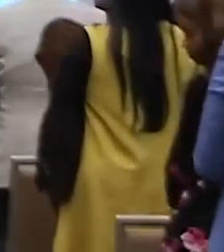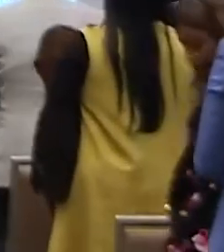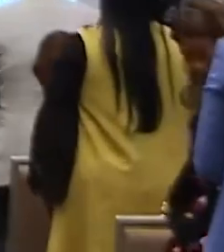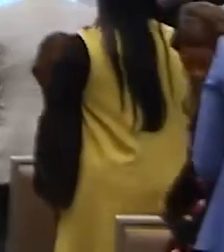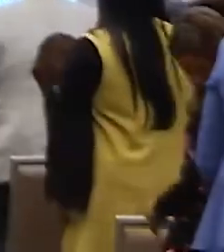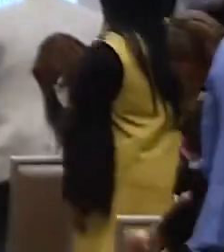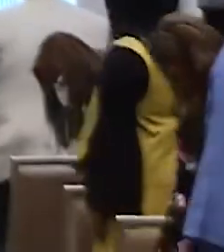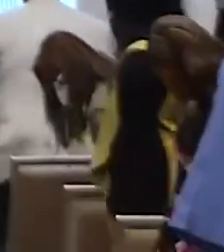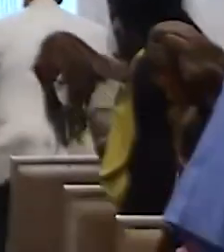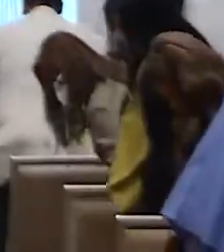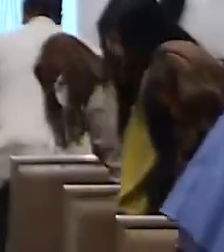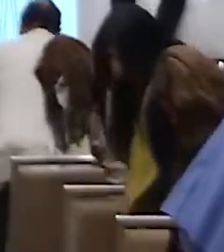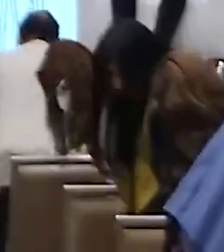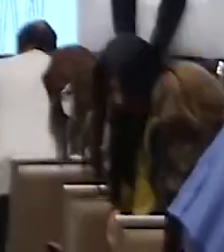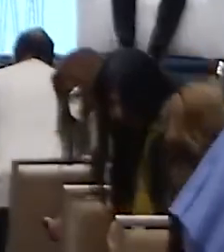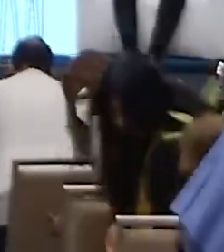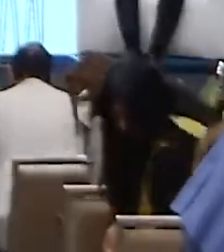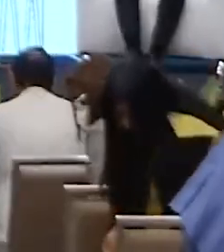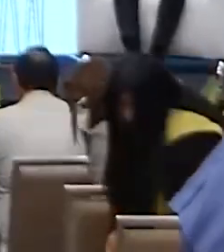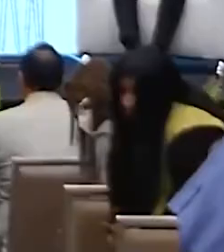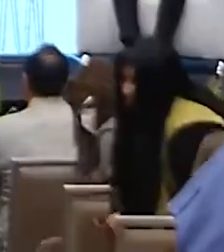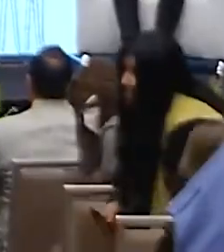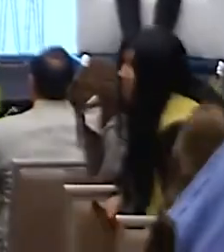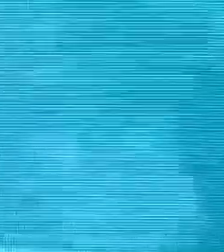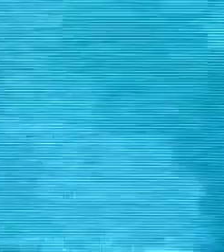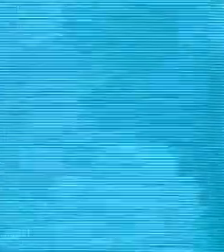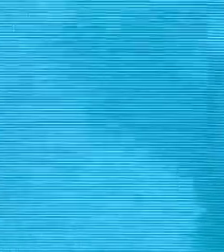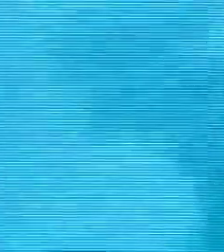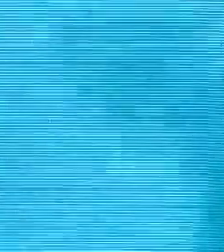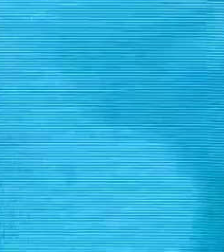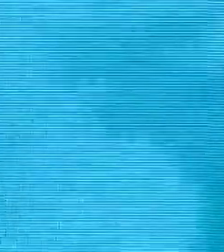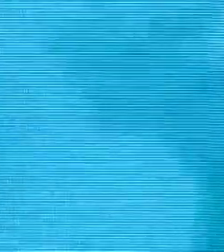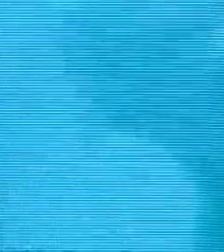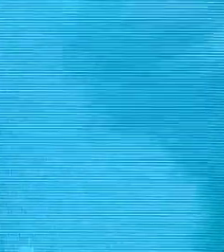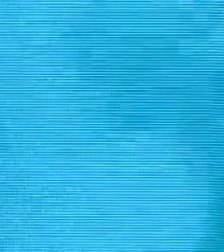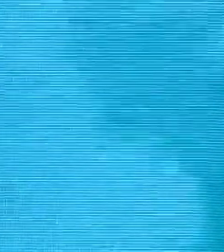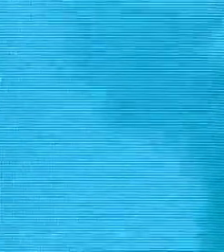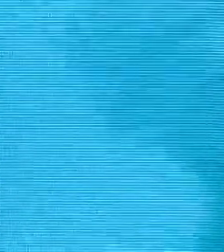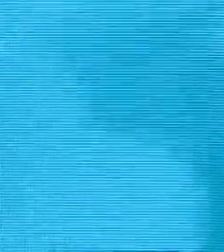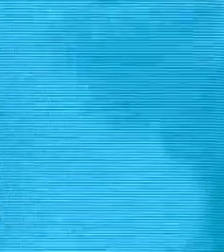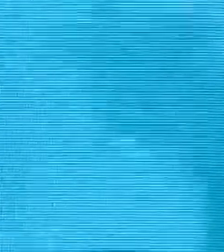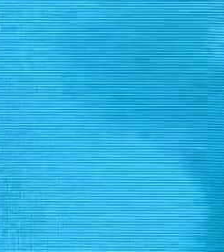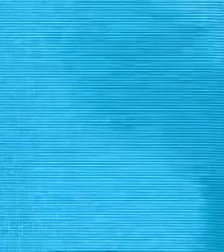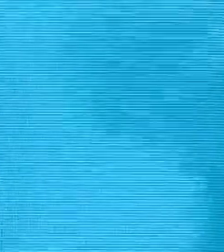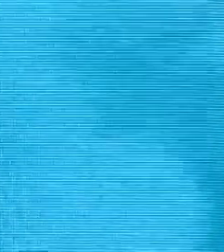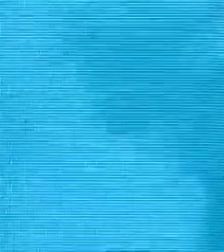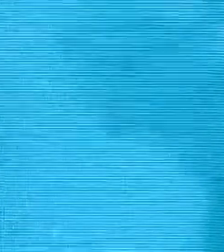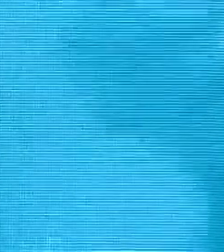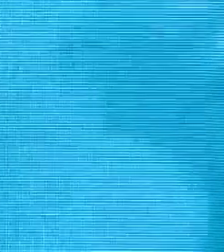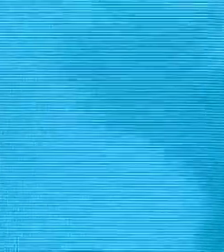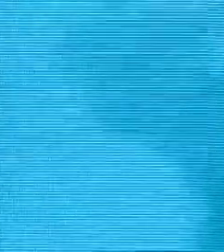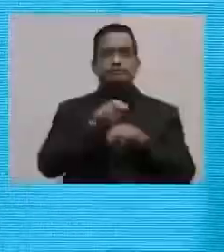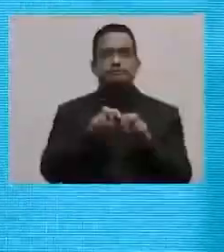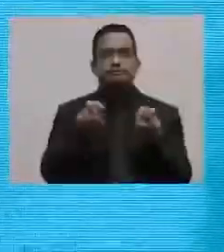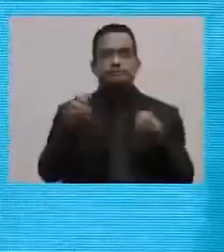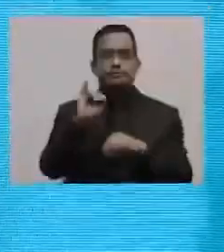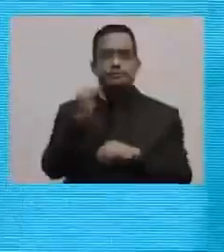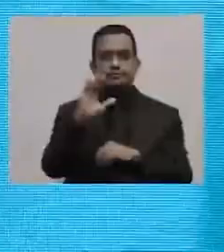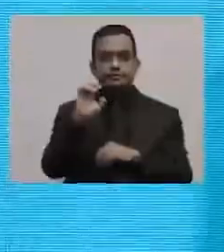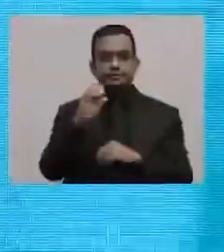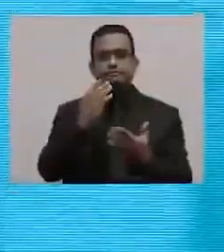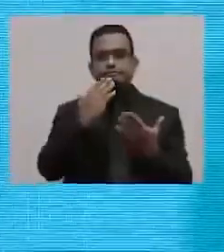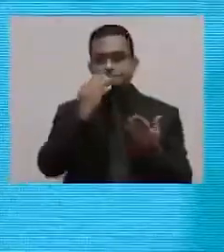Muchísimas gracias. Pueden sentarse. Agradecemos que nos acompañen en esta mañana en nombre del Pleno de la Junta Central